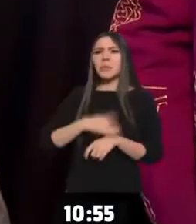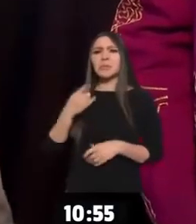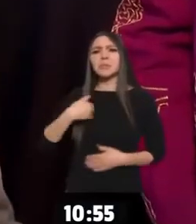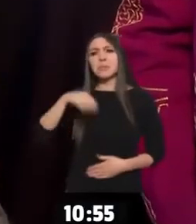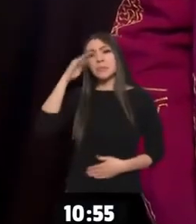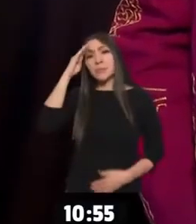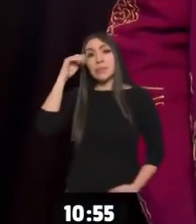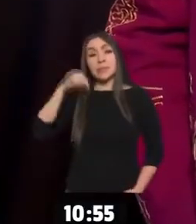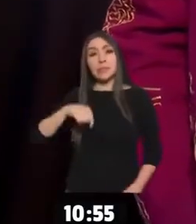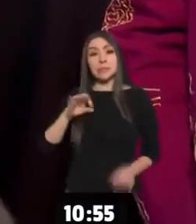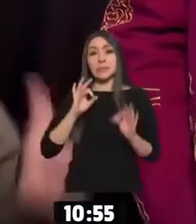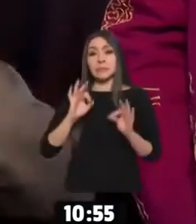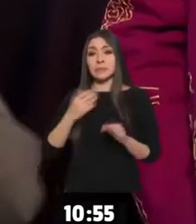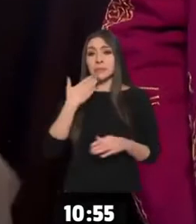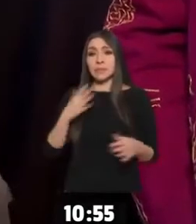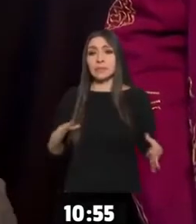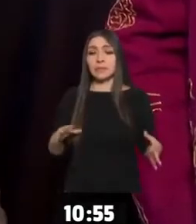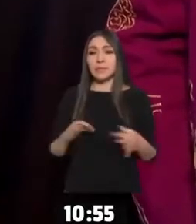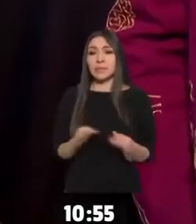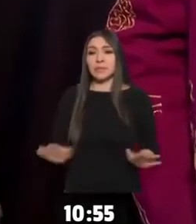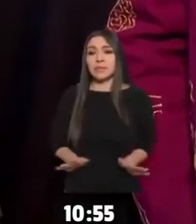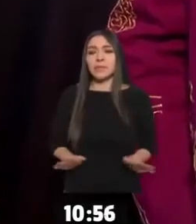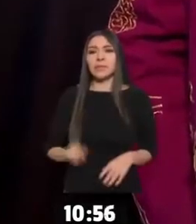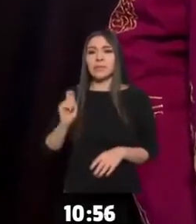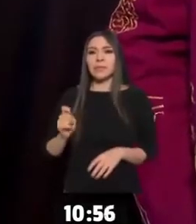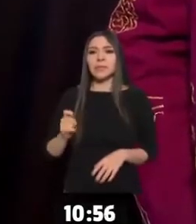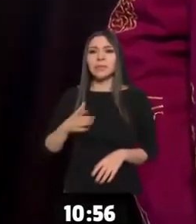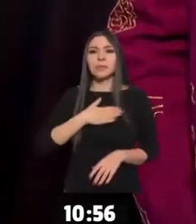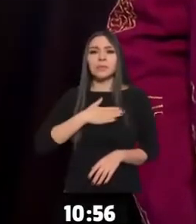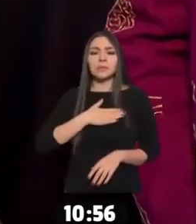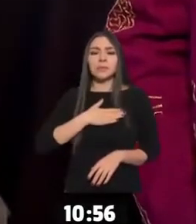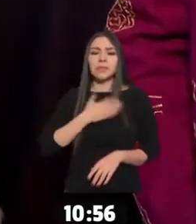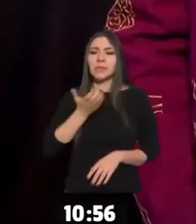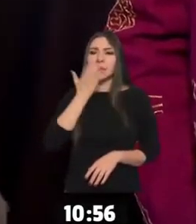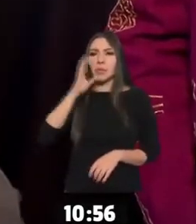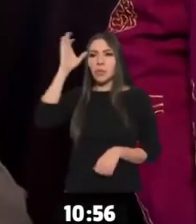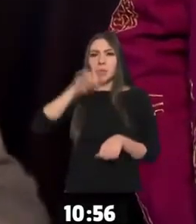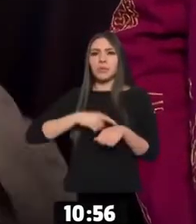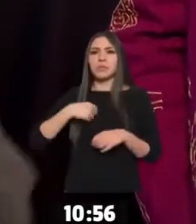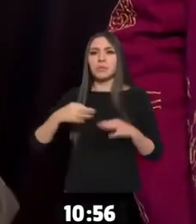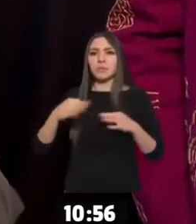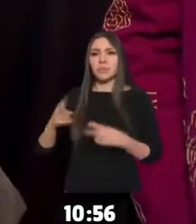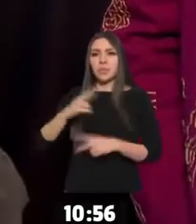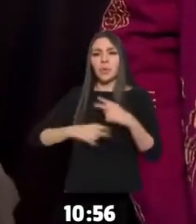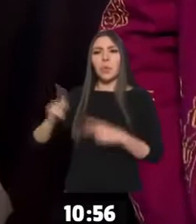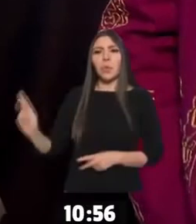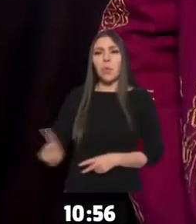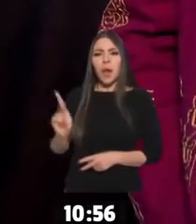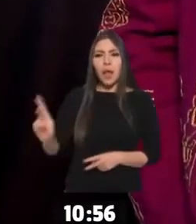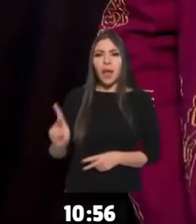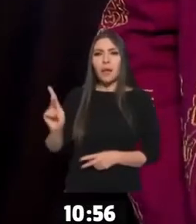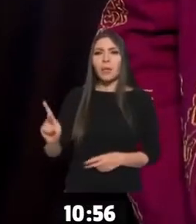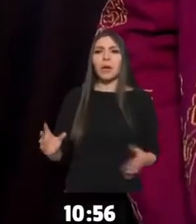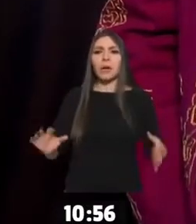pues, aquí lo que le queda es toda esa mezcla cultural que yo soy, pues, soy un pueblo y el juntarse con